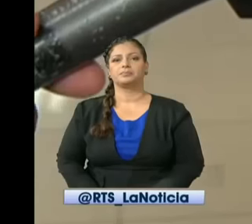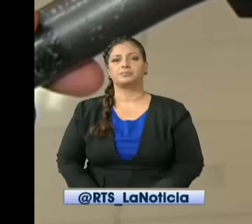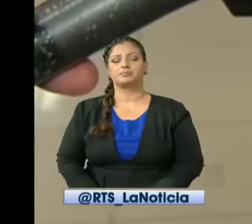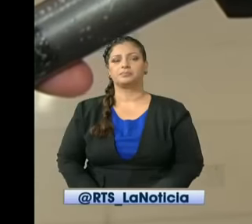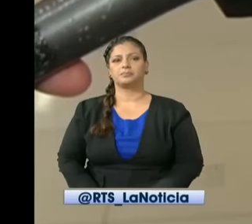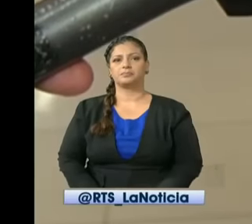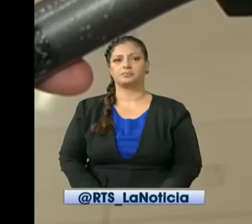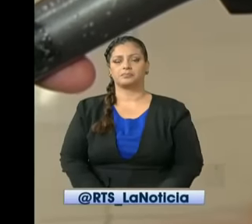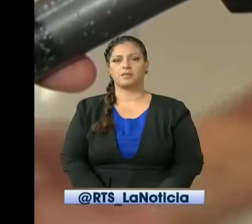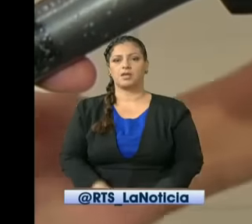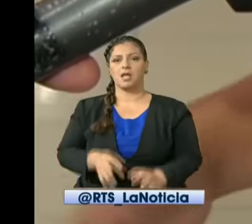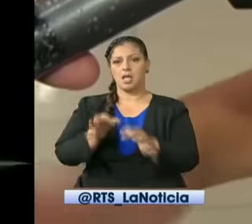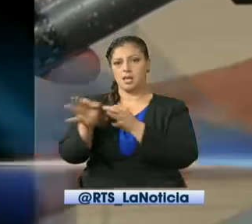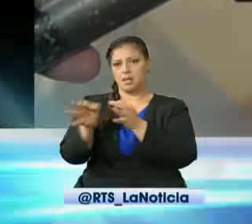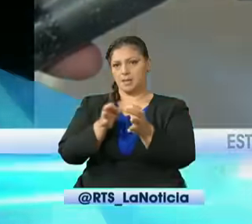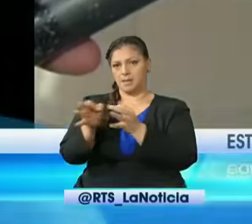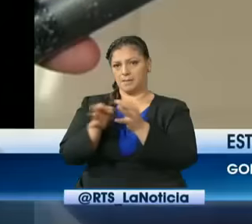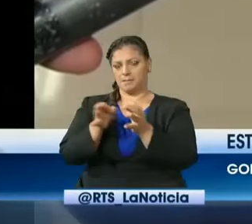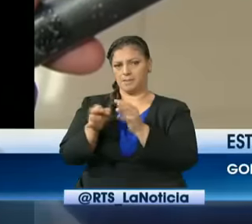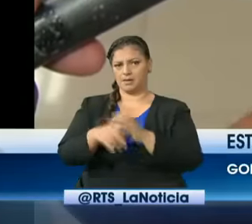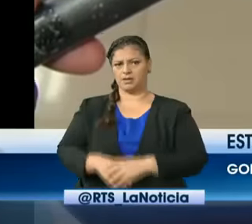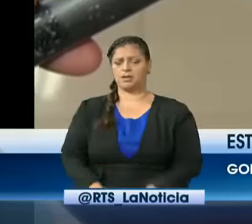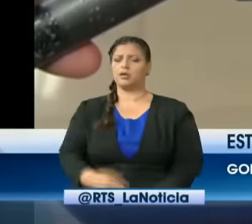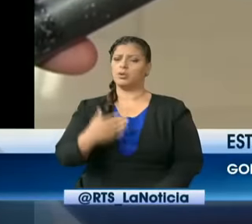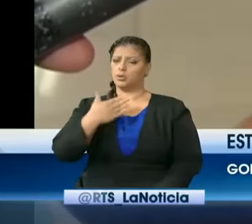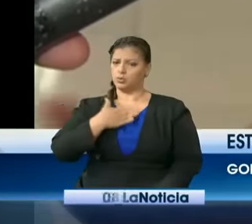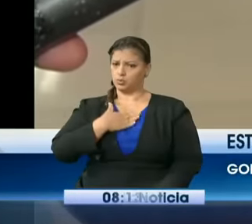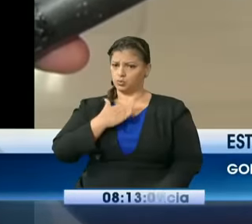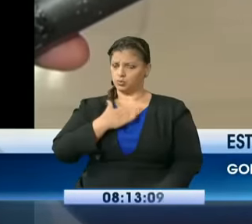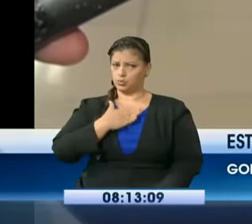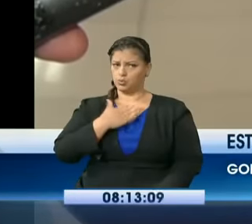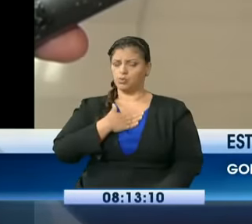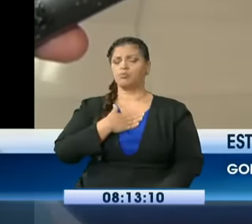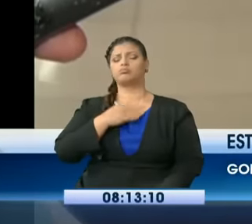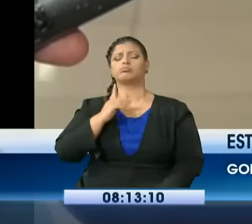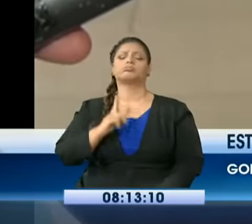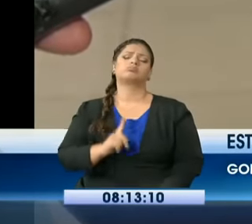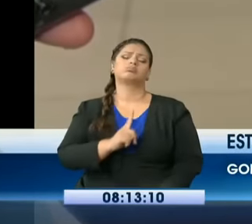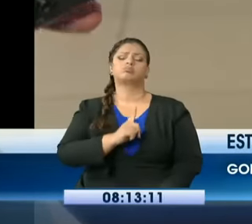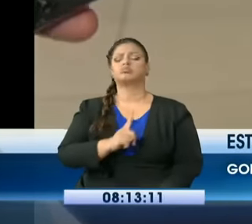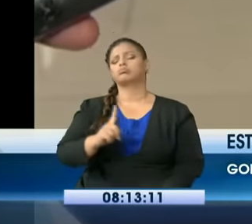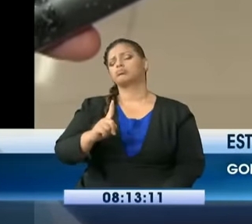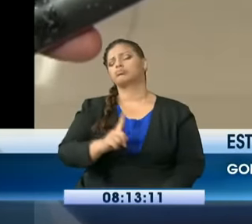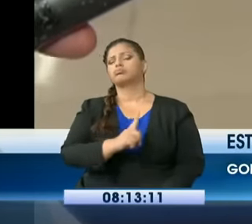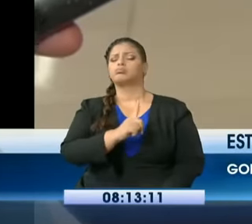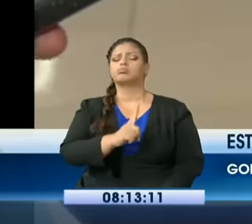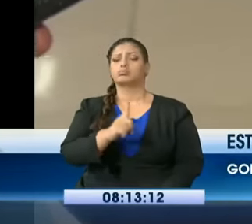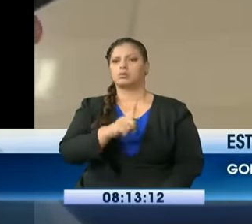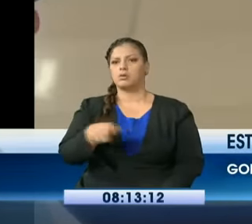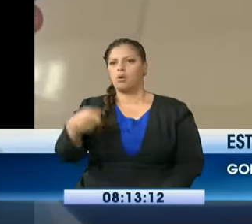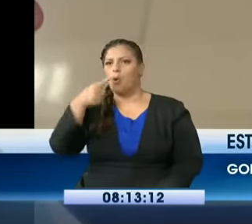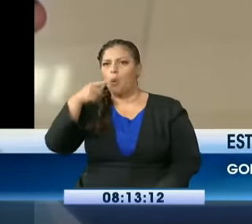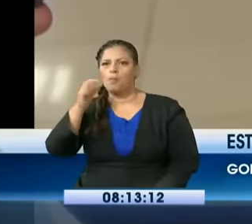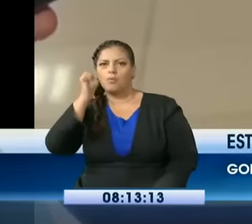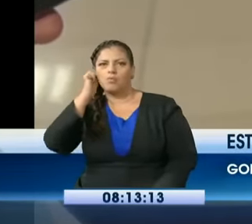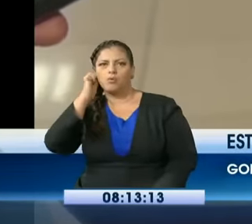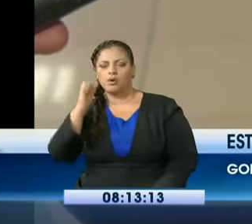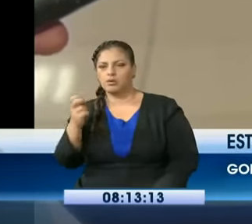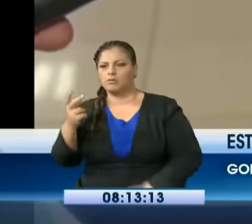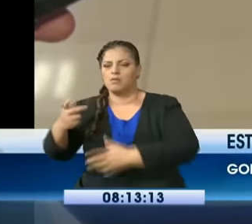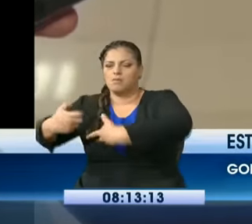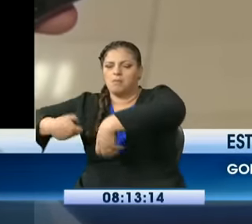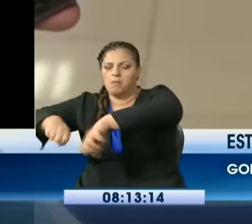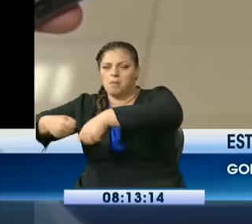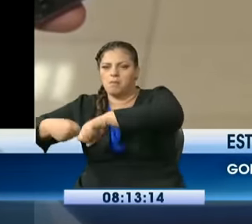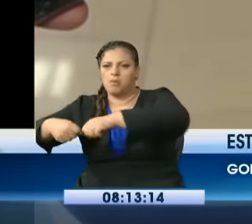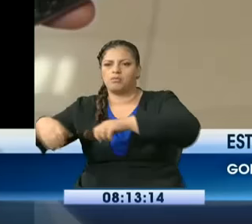Ahí me cogen en antes, en una parte sólida, y me cogieron, me golpearon. Yo era andaba en una moto, y a él me quitó la mochila, me quitó los